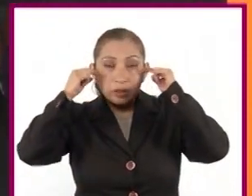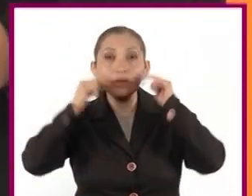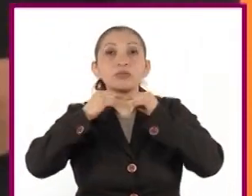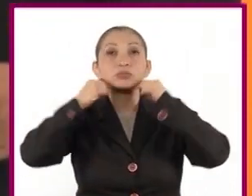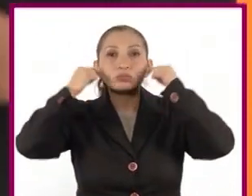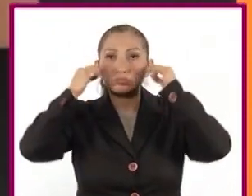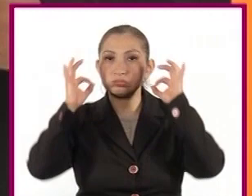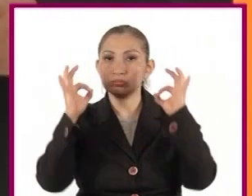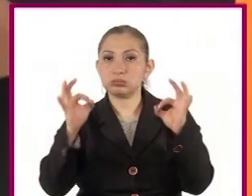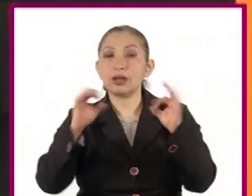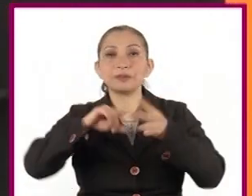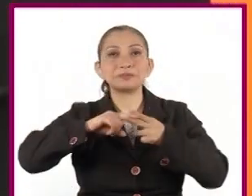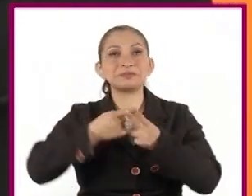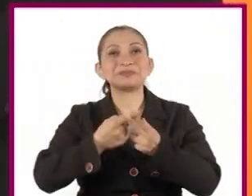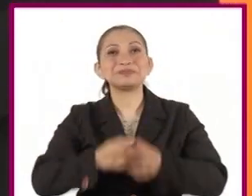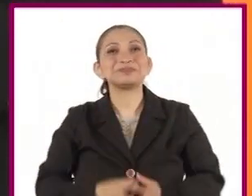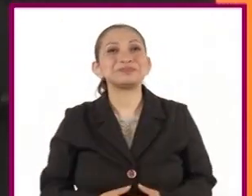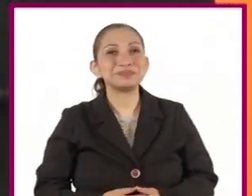completamente. ¡Comenzamos!